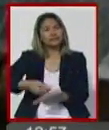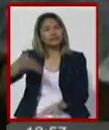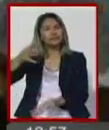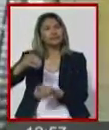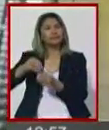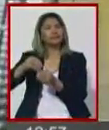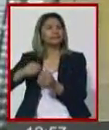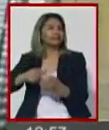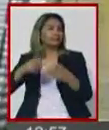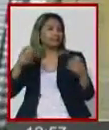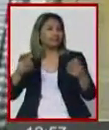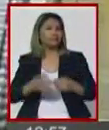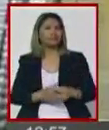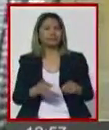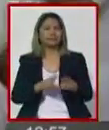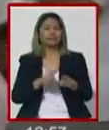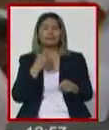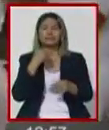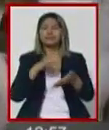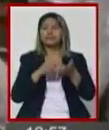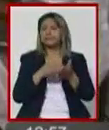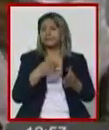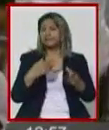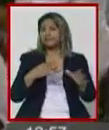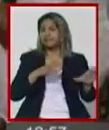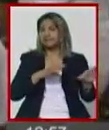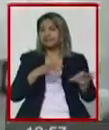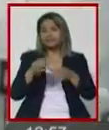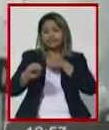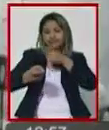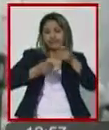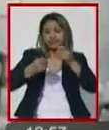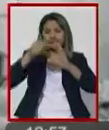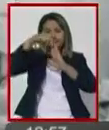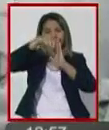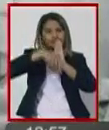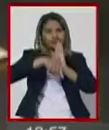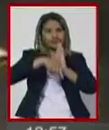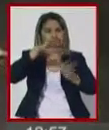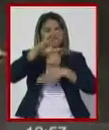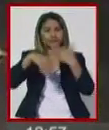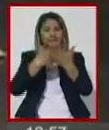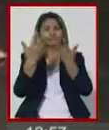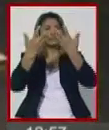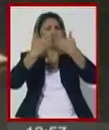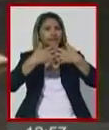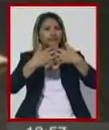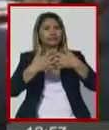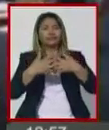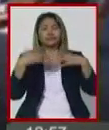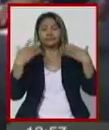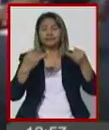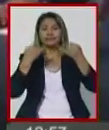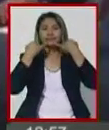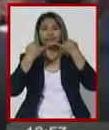La Central Obrera Departamental además aseguró de que va a hacer una fiscalización minuciosa a todas las empresas una